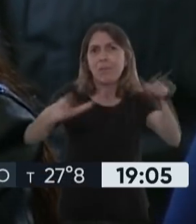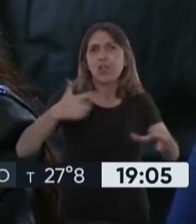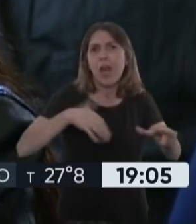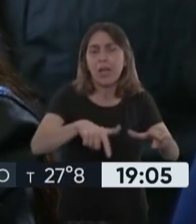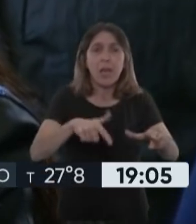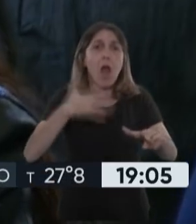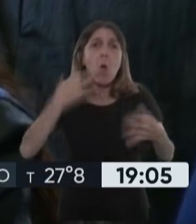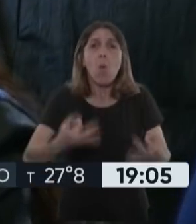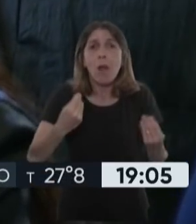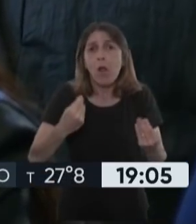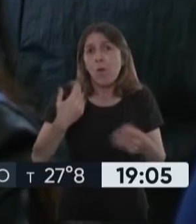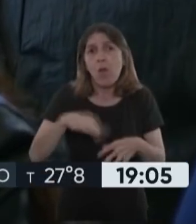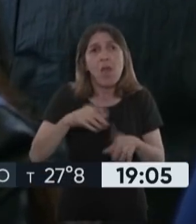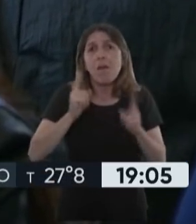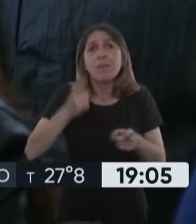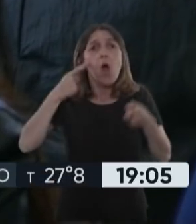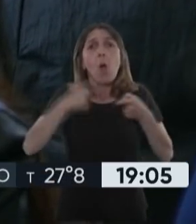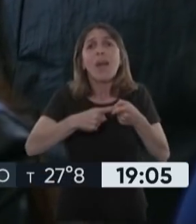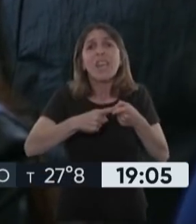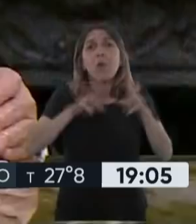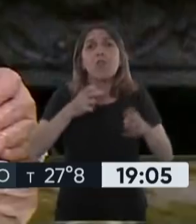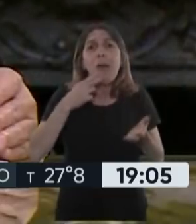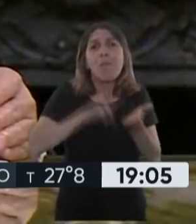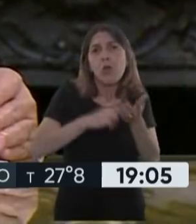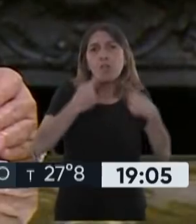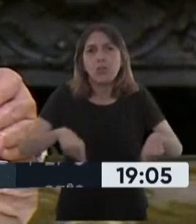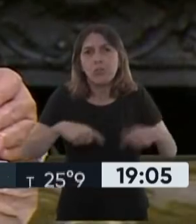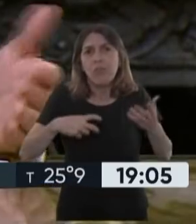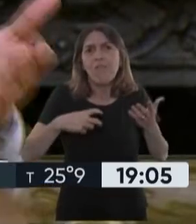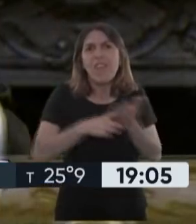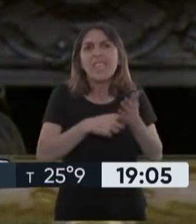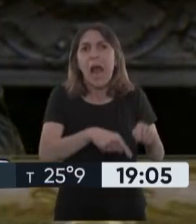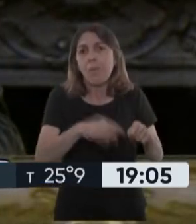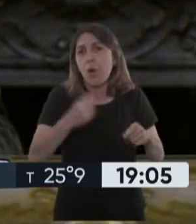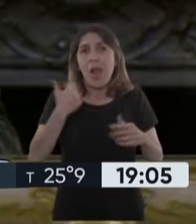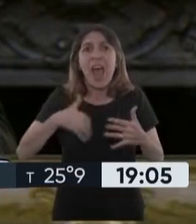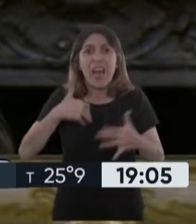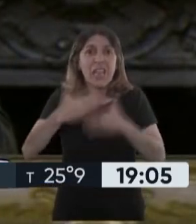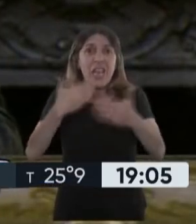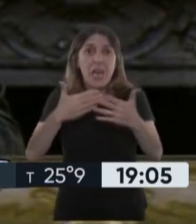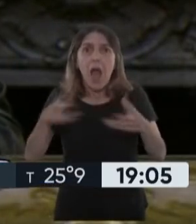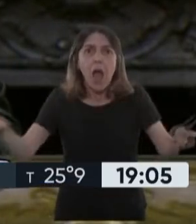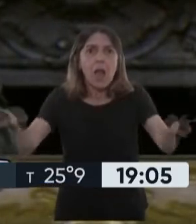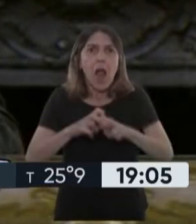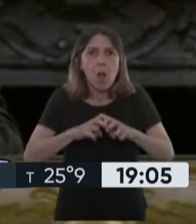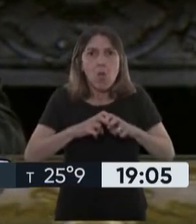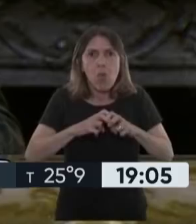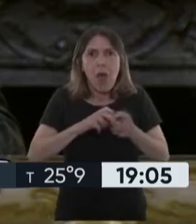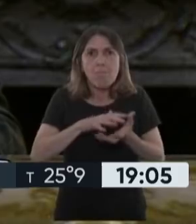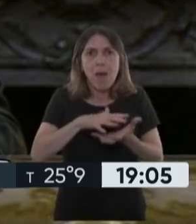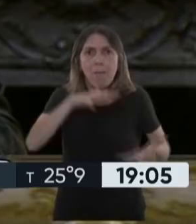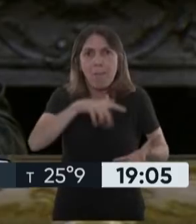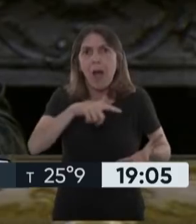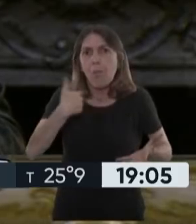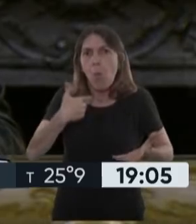cumpliendo los objetivos fiscales que nos dimos, porque como la Argentina está creciendo, en verdad la recaudación crece y podemos financiar todo